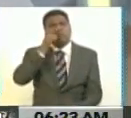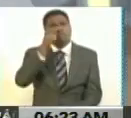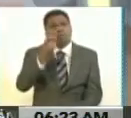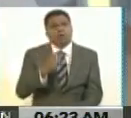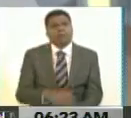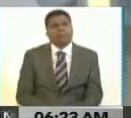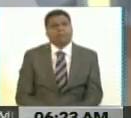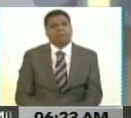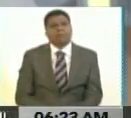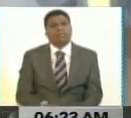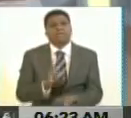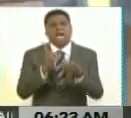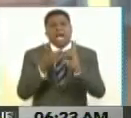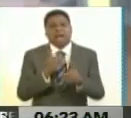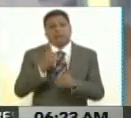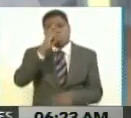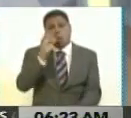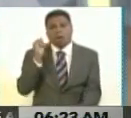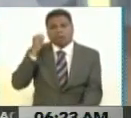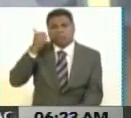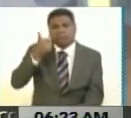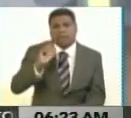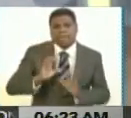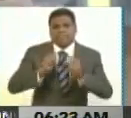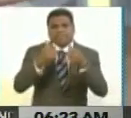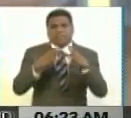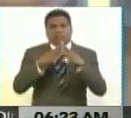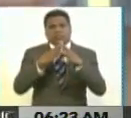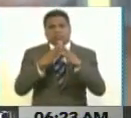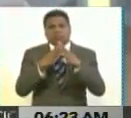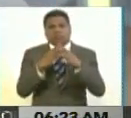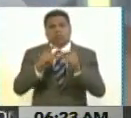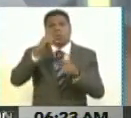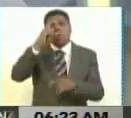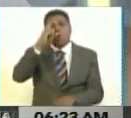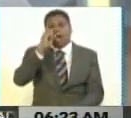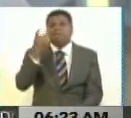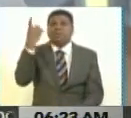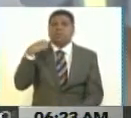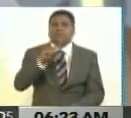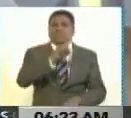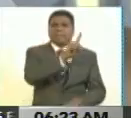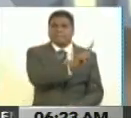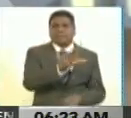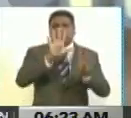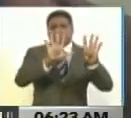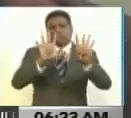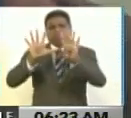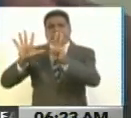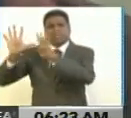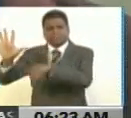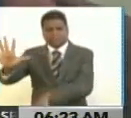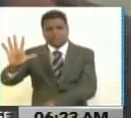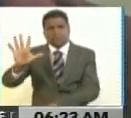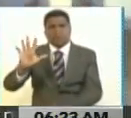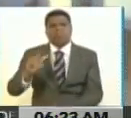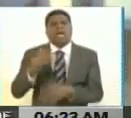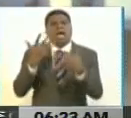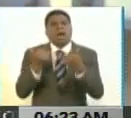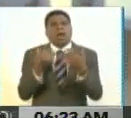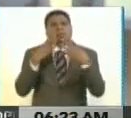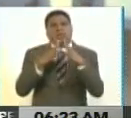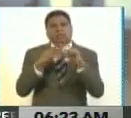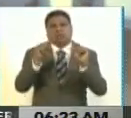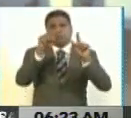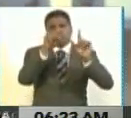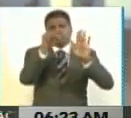que desde hace varios años, empezaron las negociaciones en el año 95, pero se han vuelto a retomar con mucha fuerza, ha habido una serie de tratados de